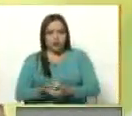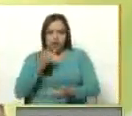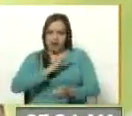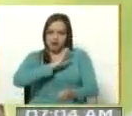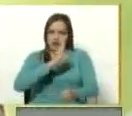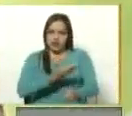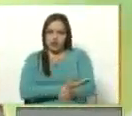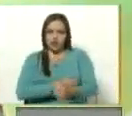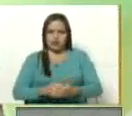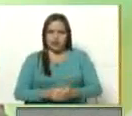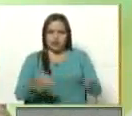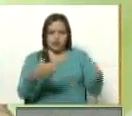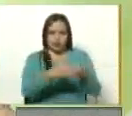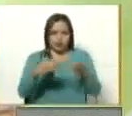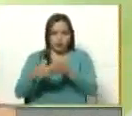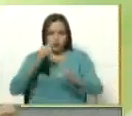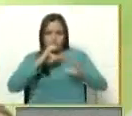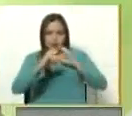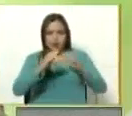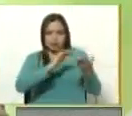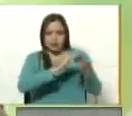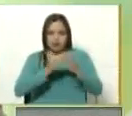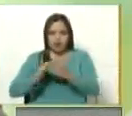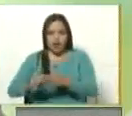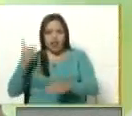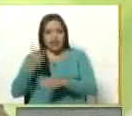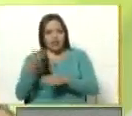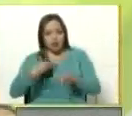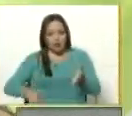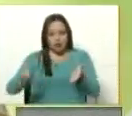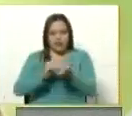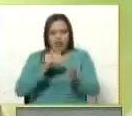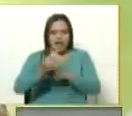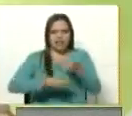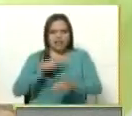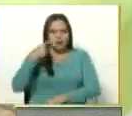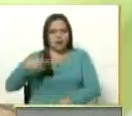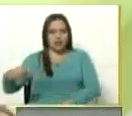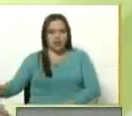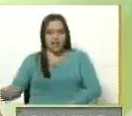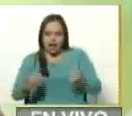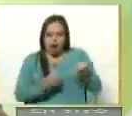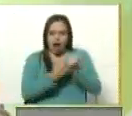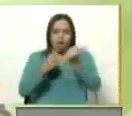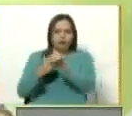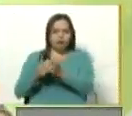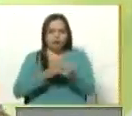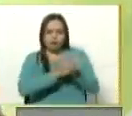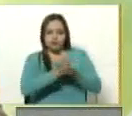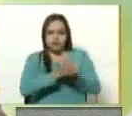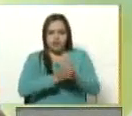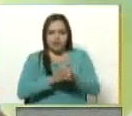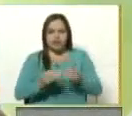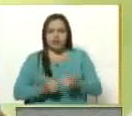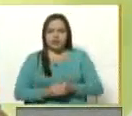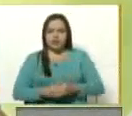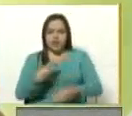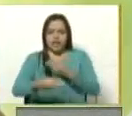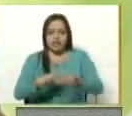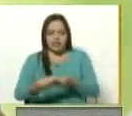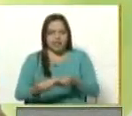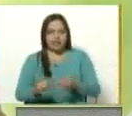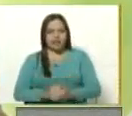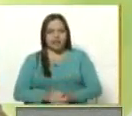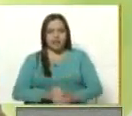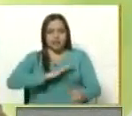medios alternativos y comunitarios. Hay que retomar esta política de ayudar, de emprender, de darle fuerza a estos medios